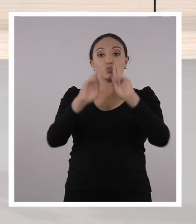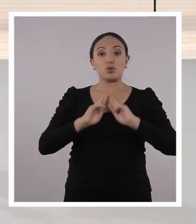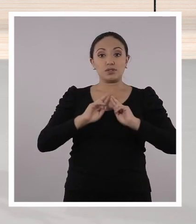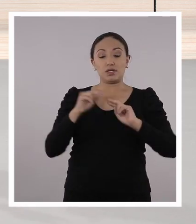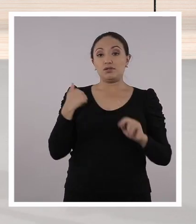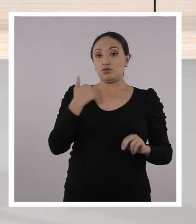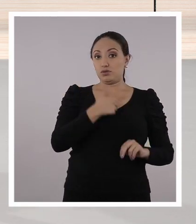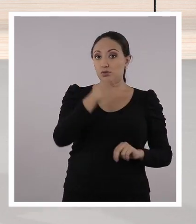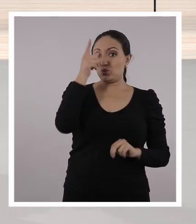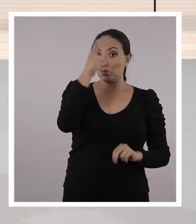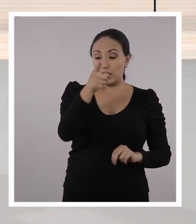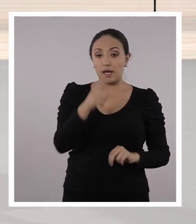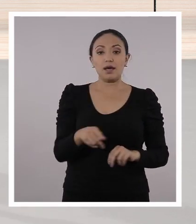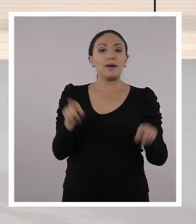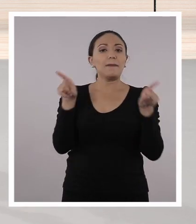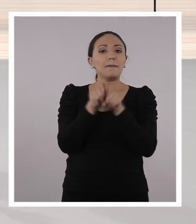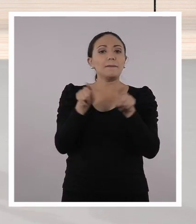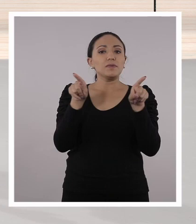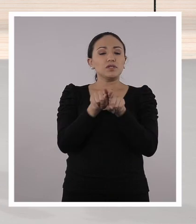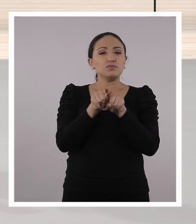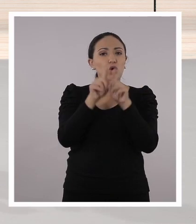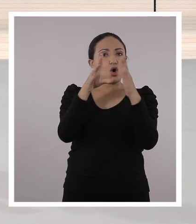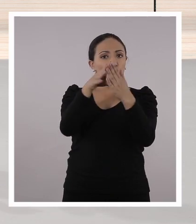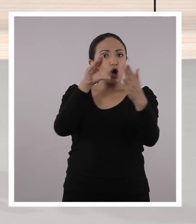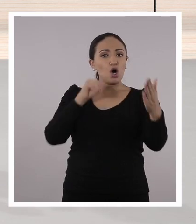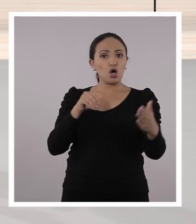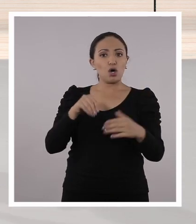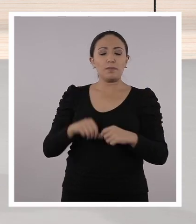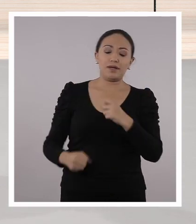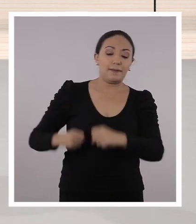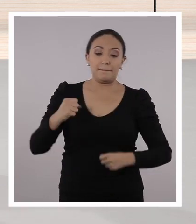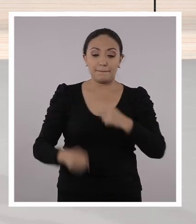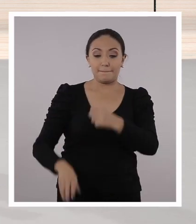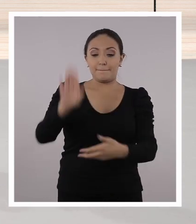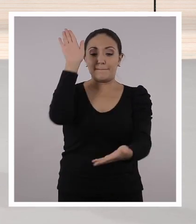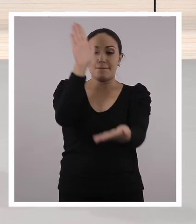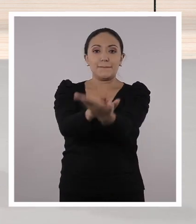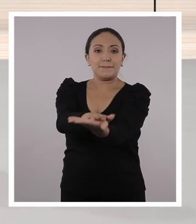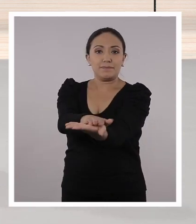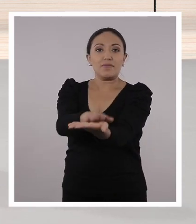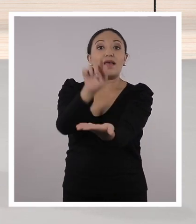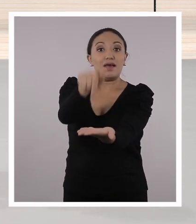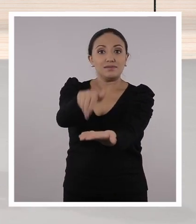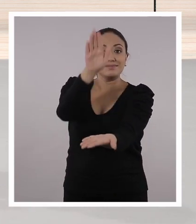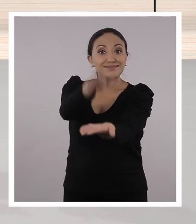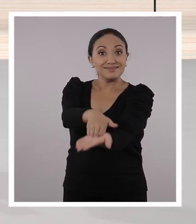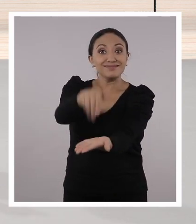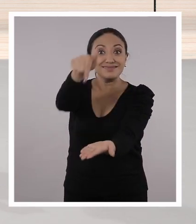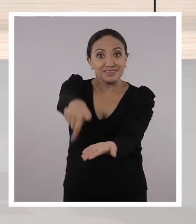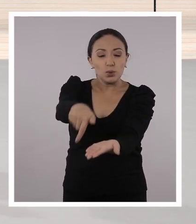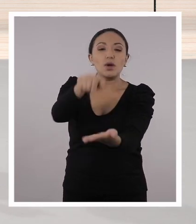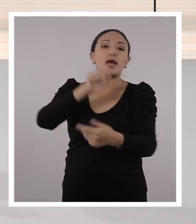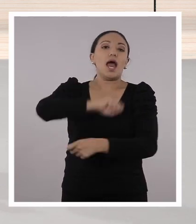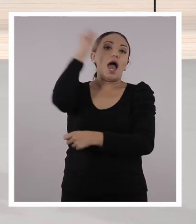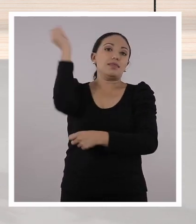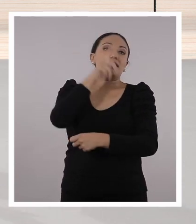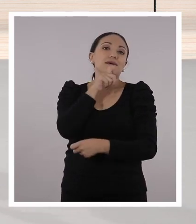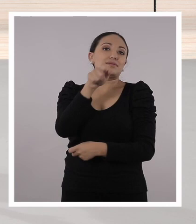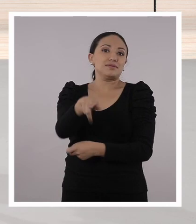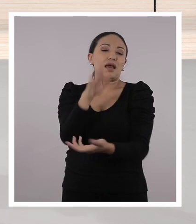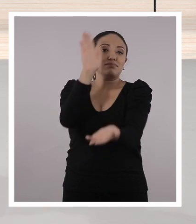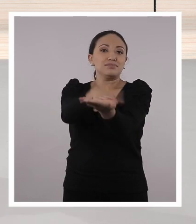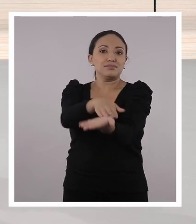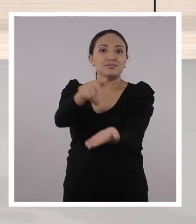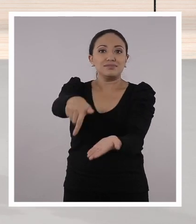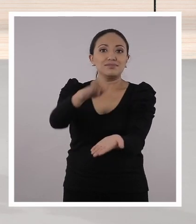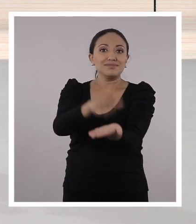van a acompañarnos. Les quiero pedir que en su casa hagan este mismo ejercicio de alcanzar el botón en cada una de estas imágenes que vamos a analizar.